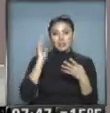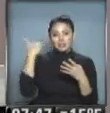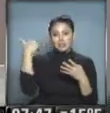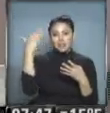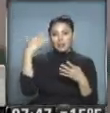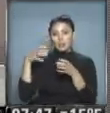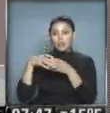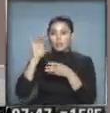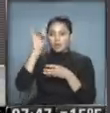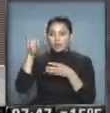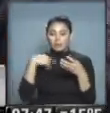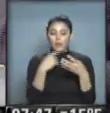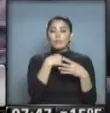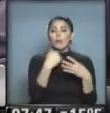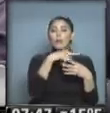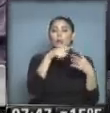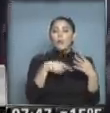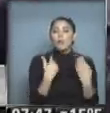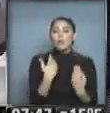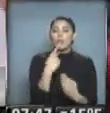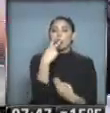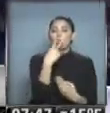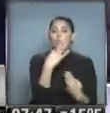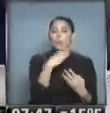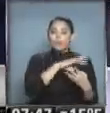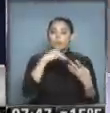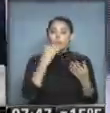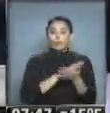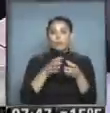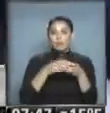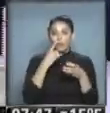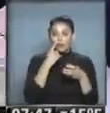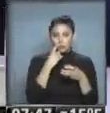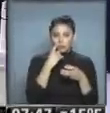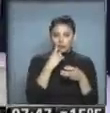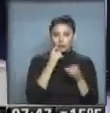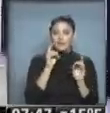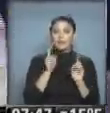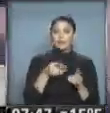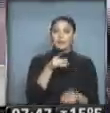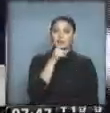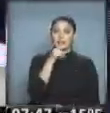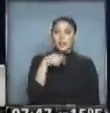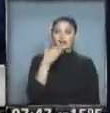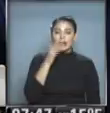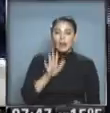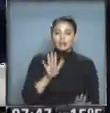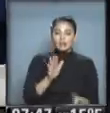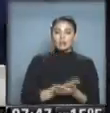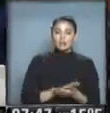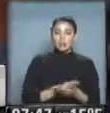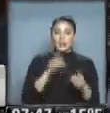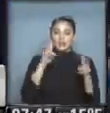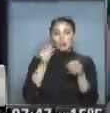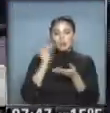Independiente, serían de los cuatro dos posibilidades de refuerzo para el equipo de Ramón Díaz. Ramón Díaz, que habló de esta manera respecto de